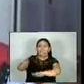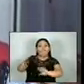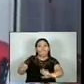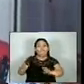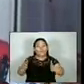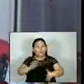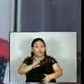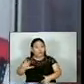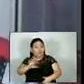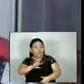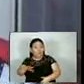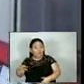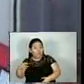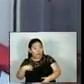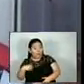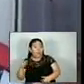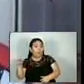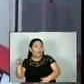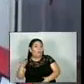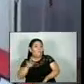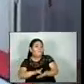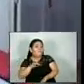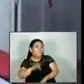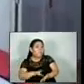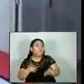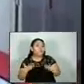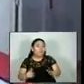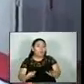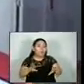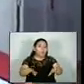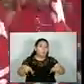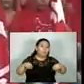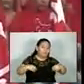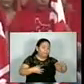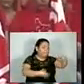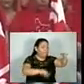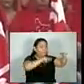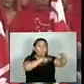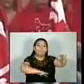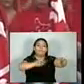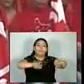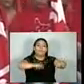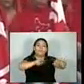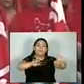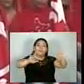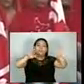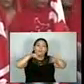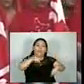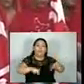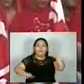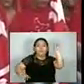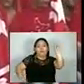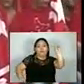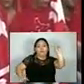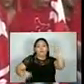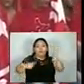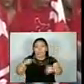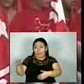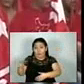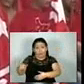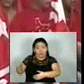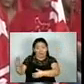Medardo González y su familia por enriquecimiento ilícito han sido admitidas por la Cámara Tercero de los Civil de San Salvador. Se pretende que